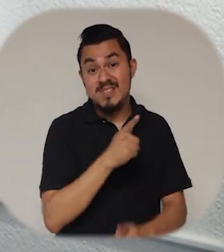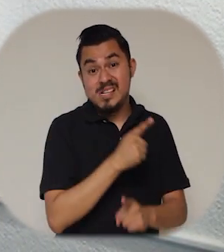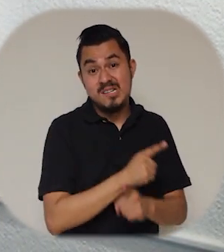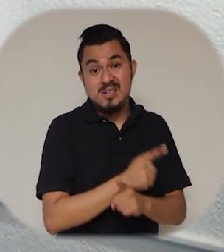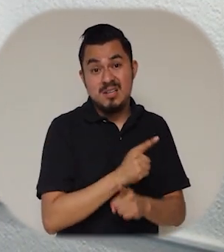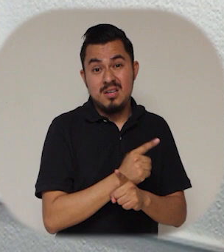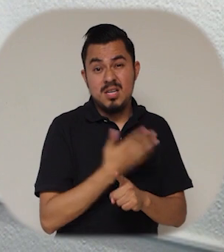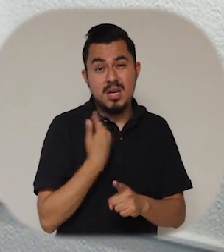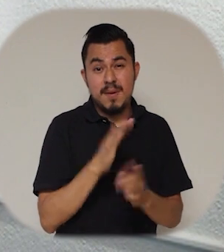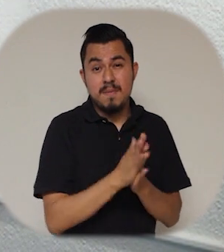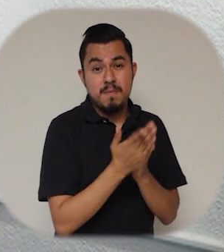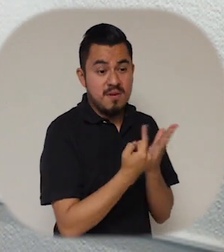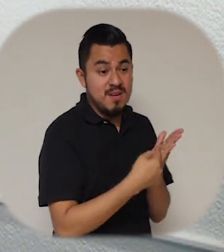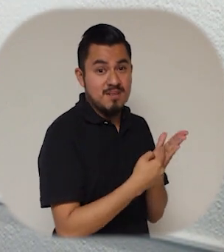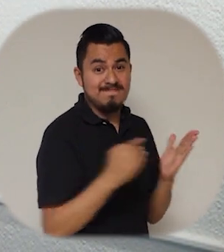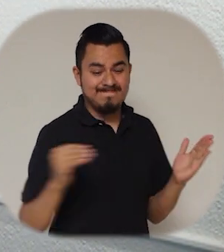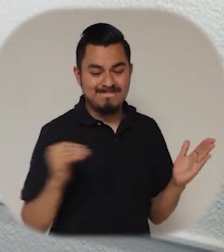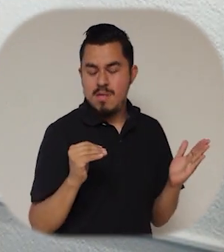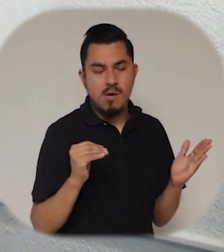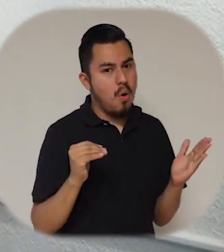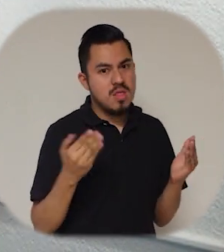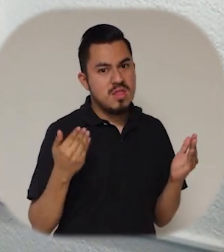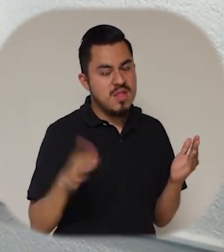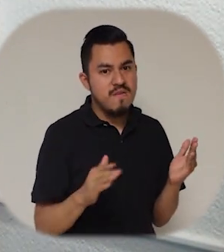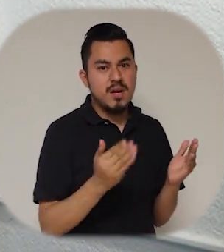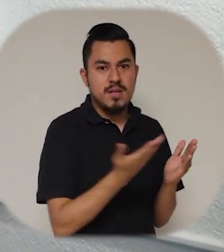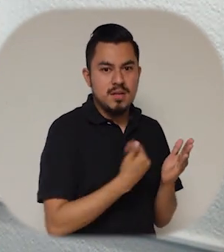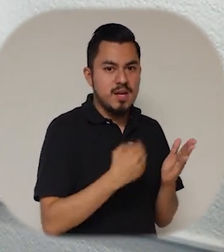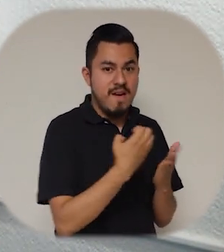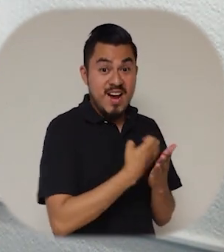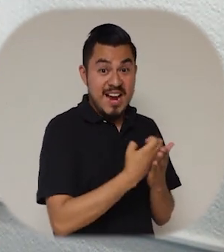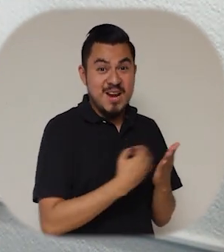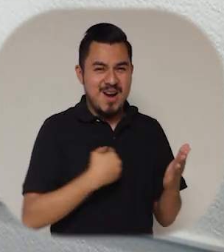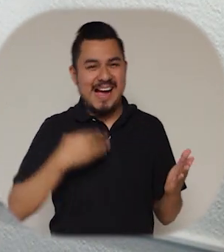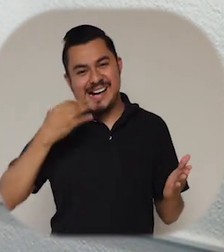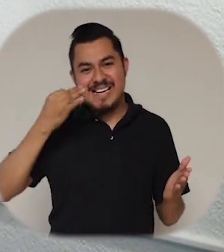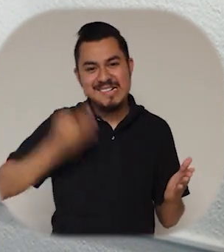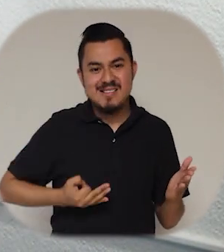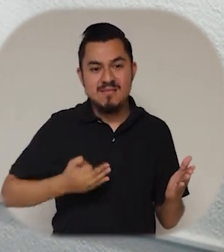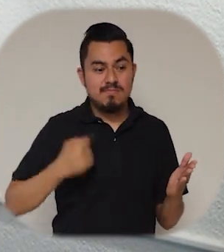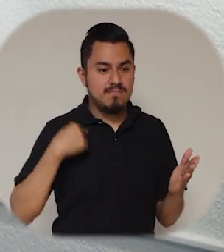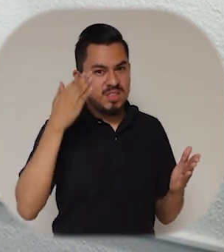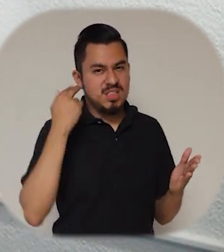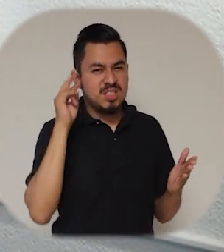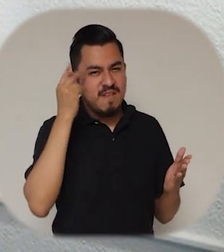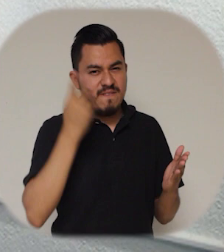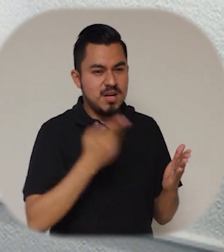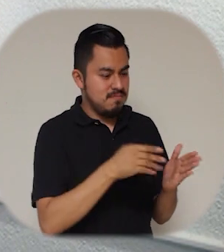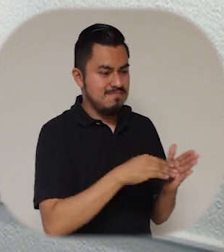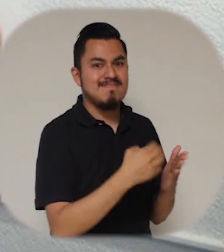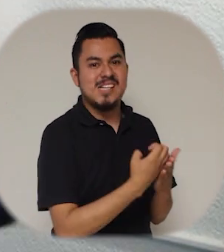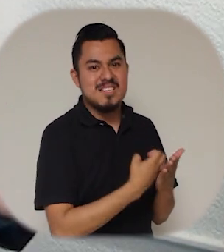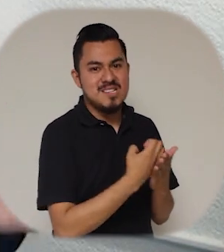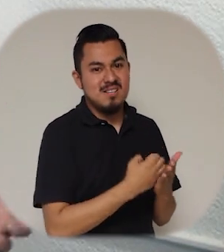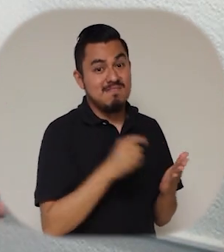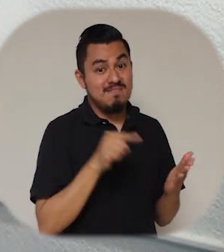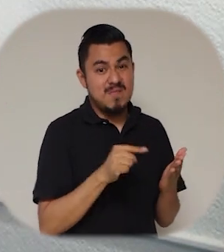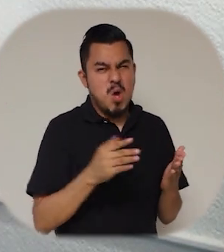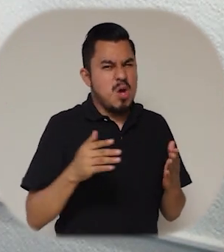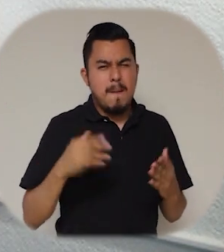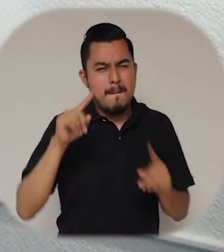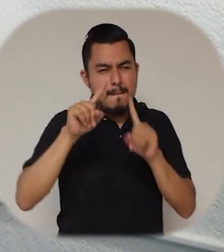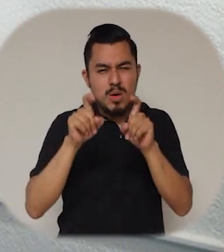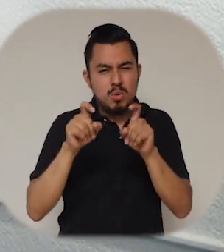por lo tanto, un Evangelio diferente al de la Biblia. Tenemos que pensar, ¿por qué es que creemos en Jesús como el Cristo, pero somos diferentes a la